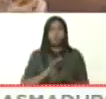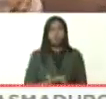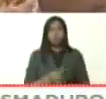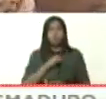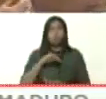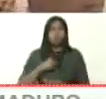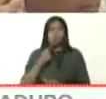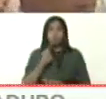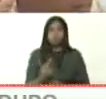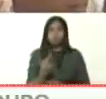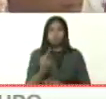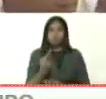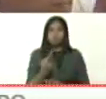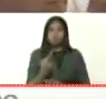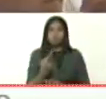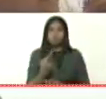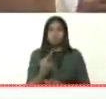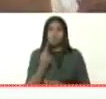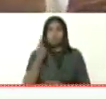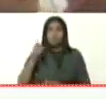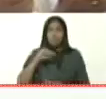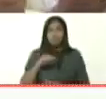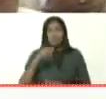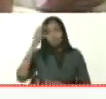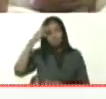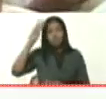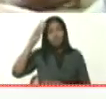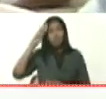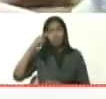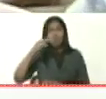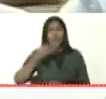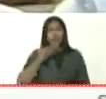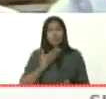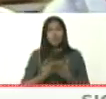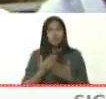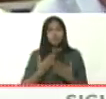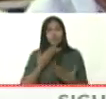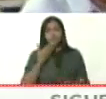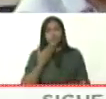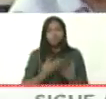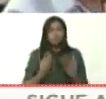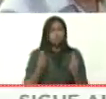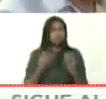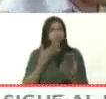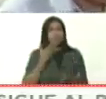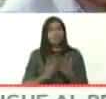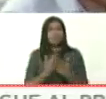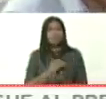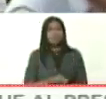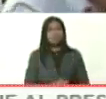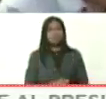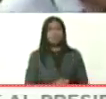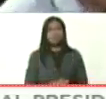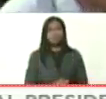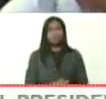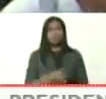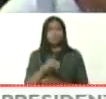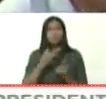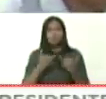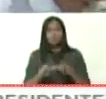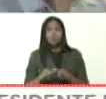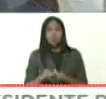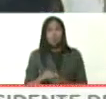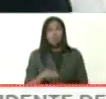nosotros lo que tenemos por Cuba es agradecimiento. Estos son hijos de Fidel